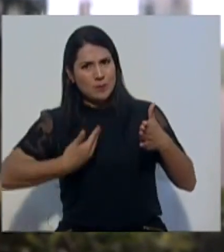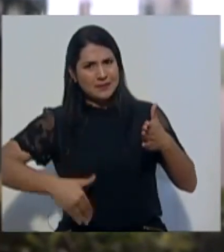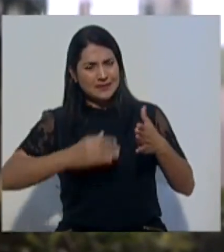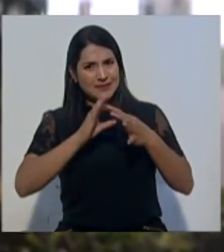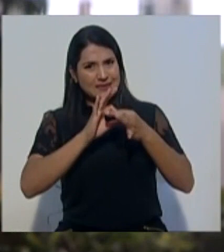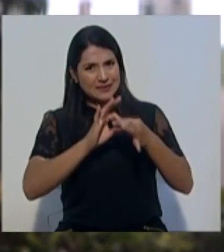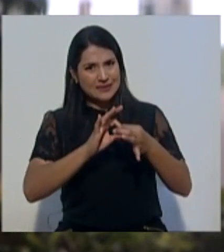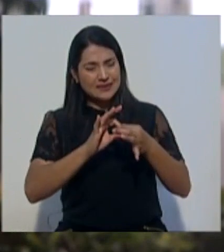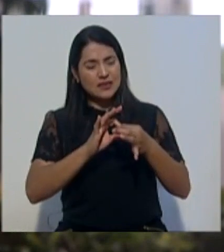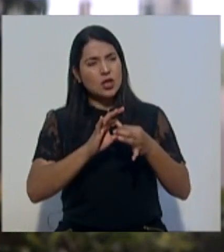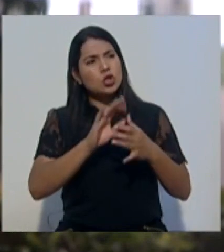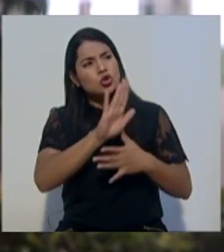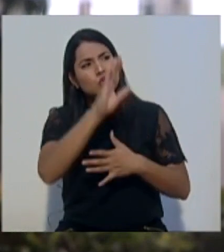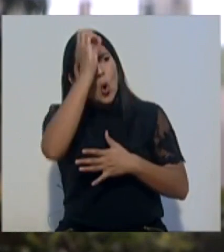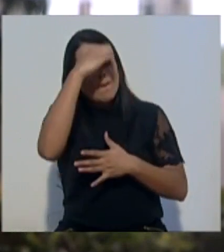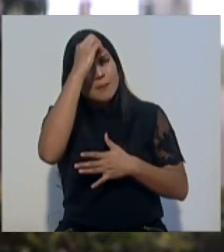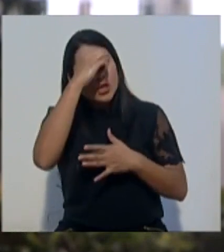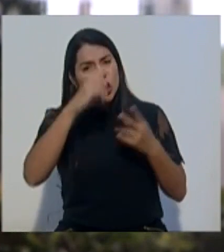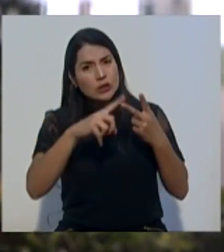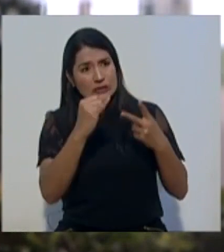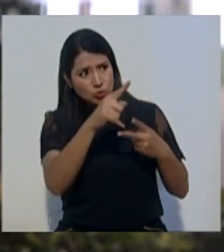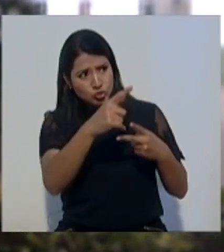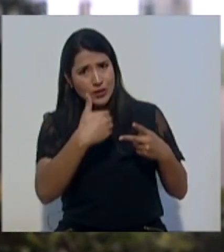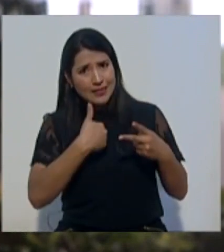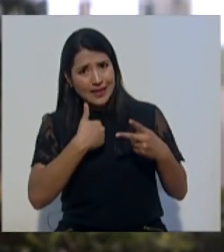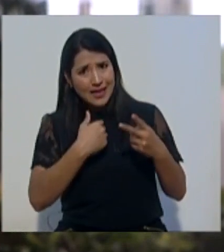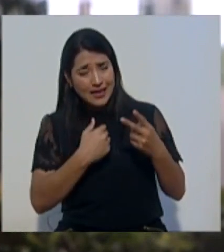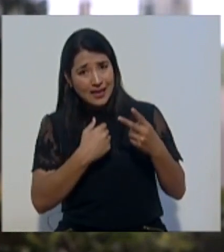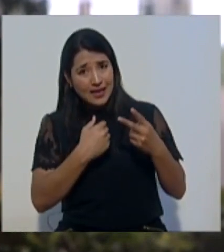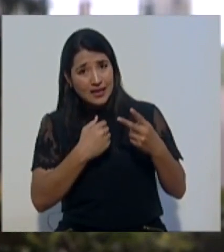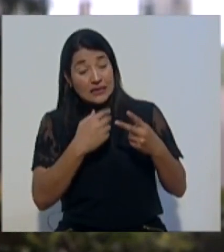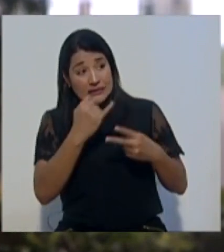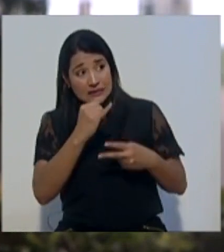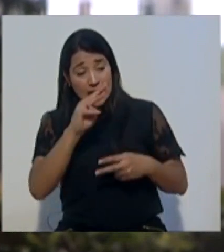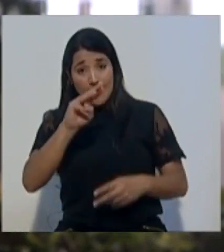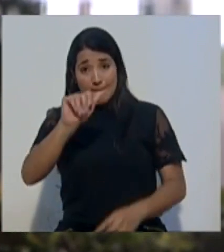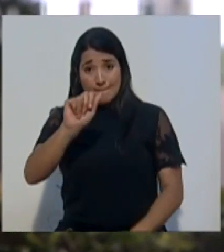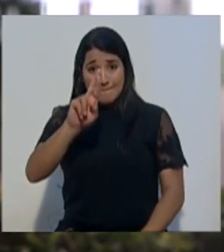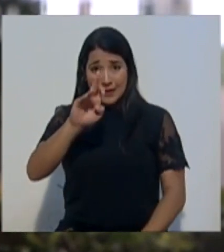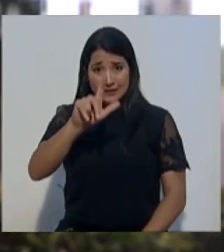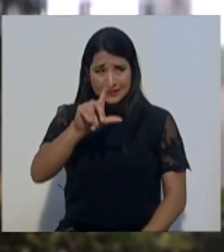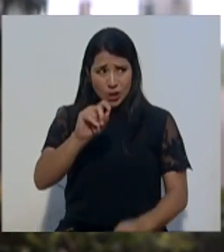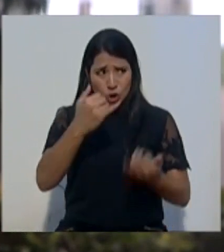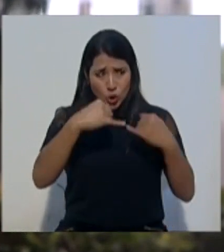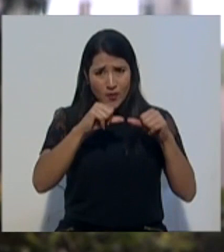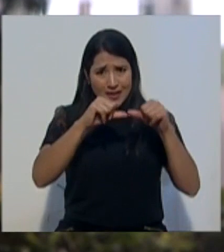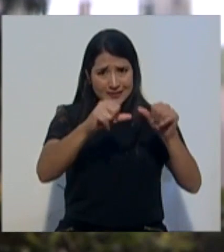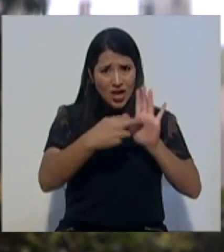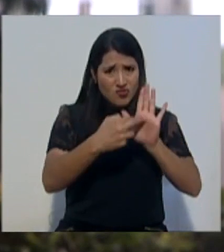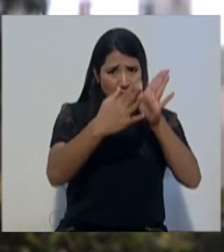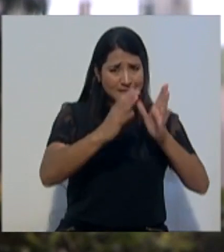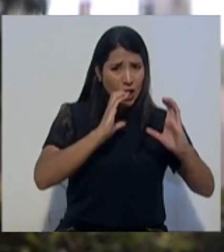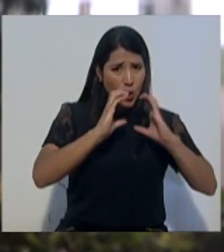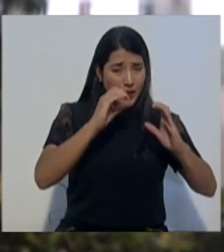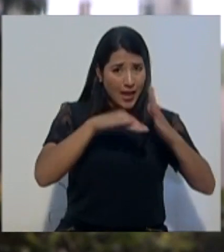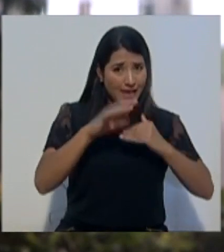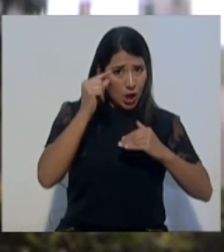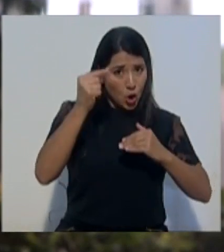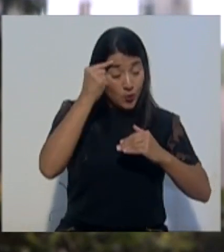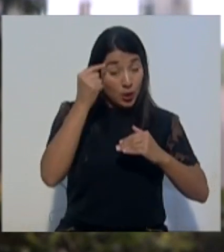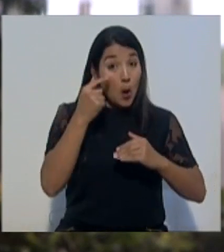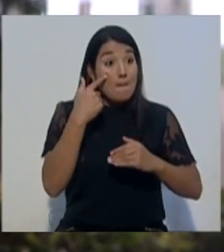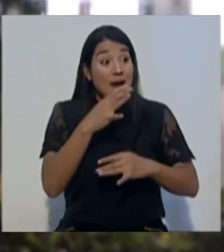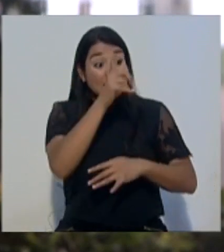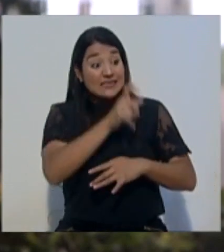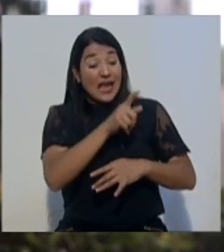polémicas. Primero, ¿cuál es la opinión suya y si tiene el respaldo, don Marcelo, para seguir siendo el vocero del gobierno? Y después se lo pregunto porque don Marcelo se supone que es el enlace con la Asamblea, pero los